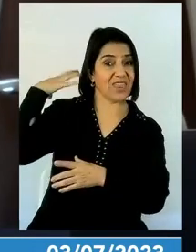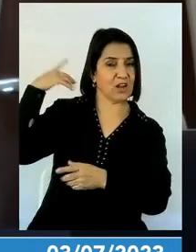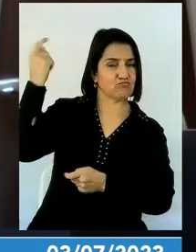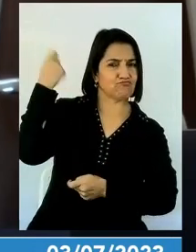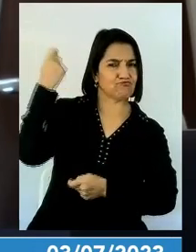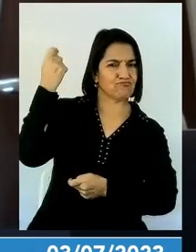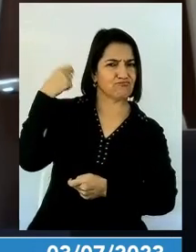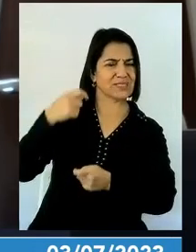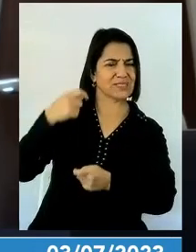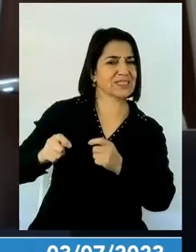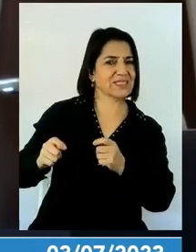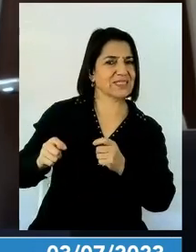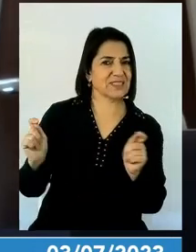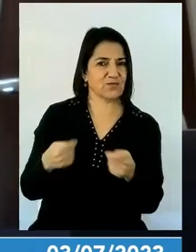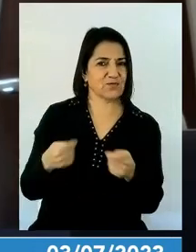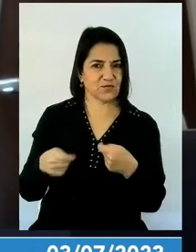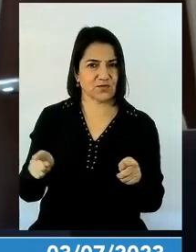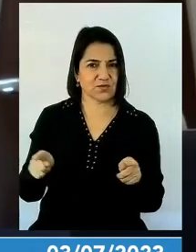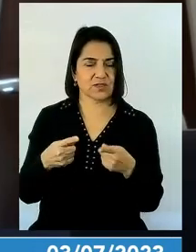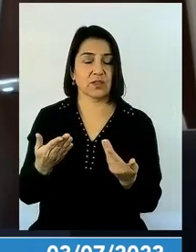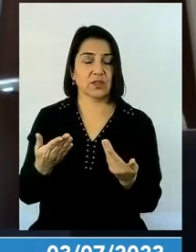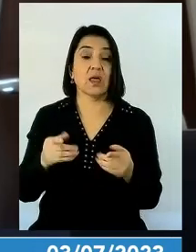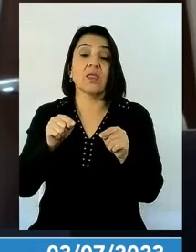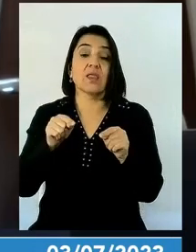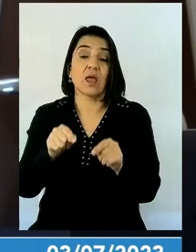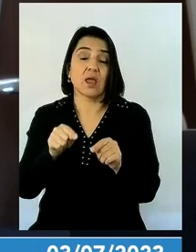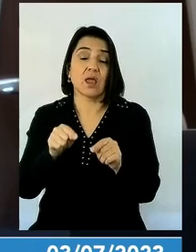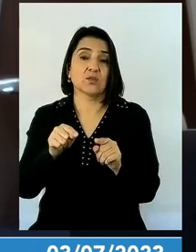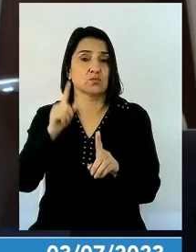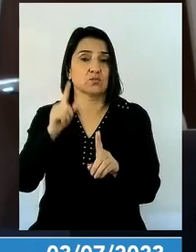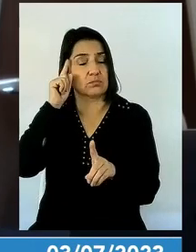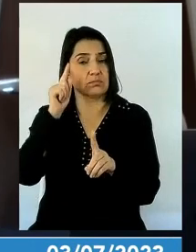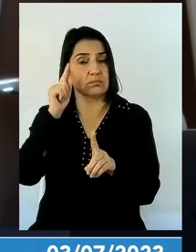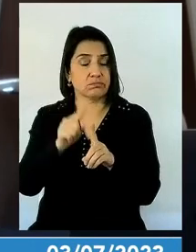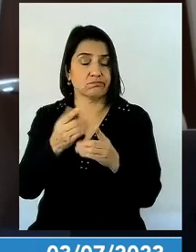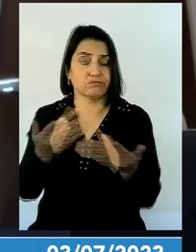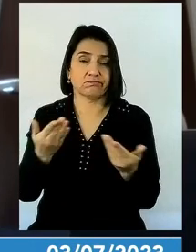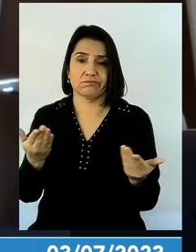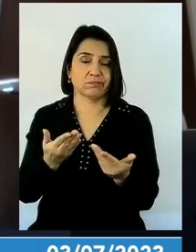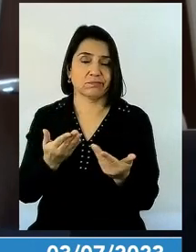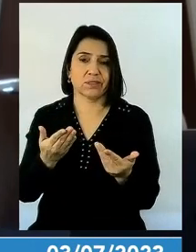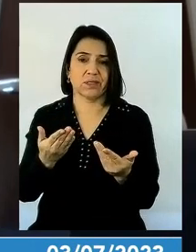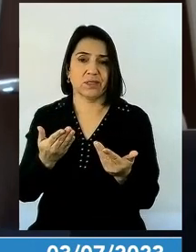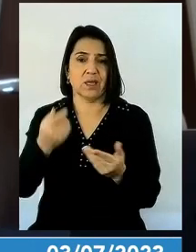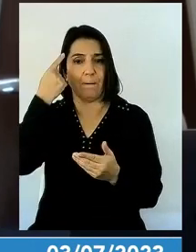poco hilar fino en el asunto, pero en definitiva estamos en un país donde